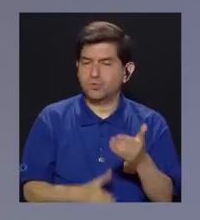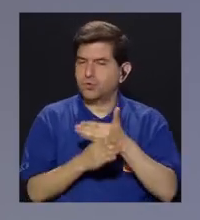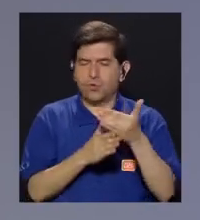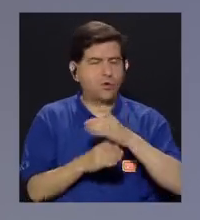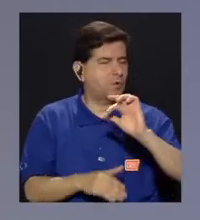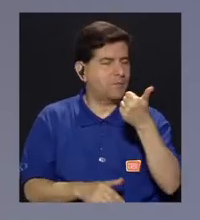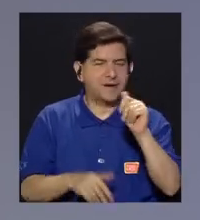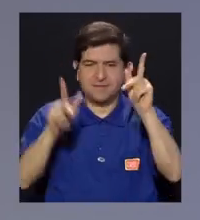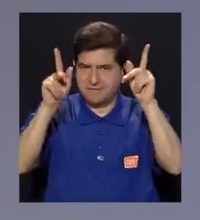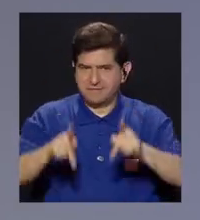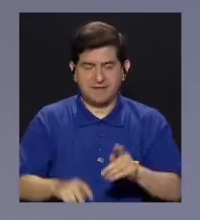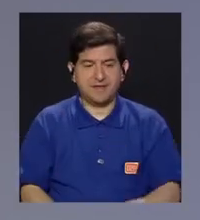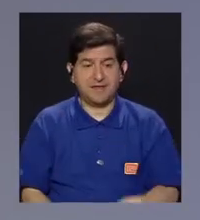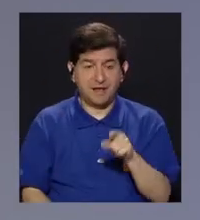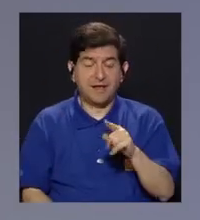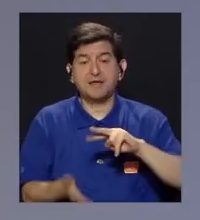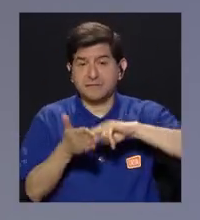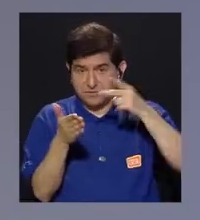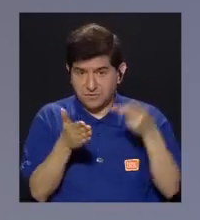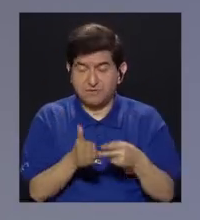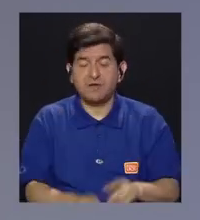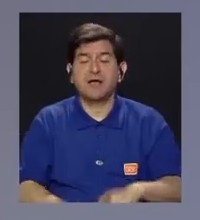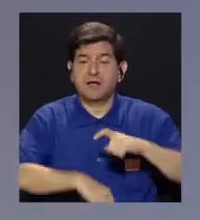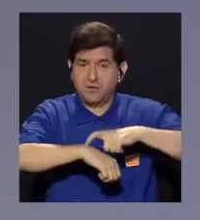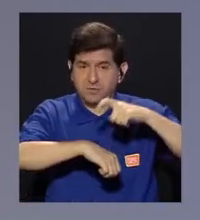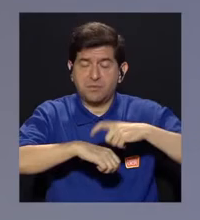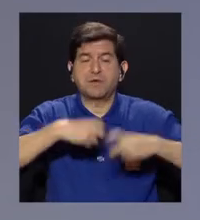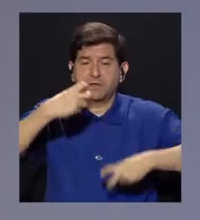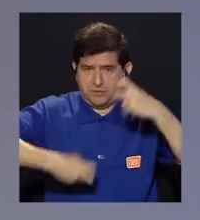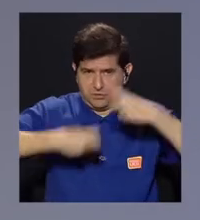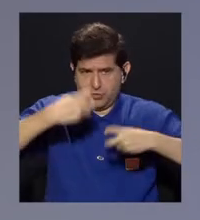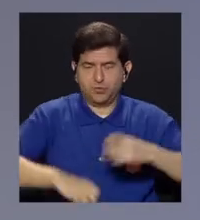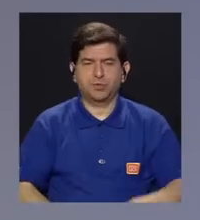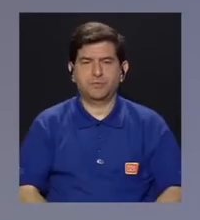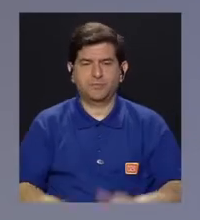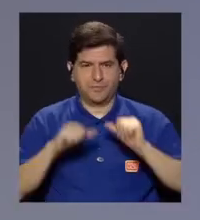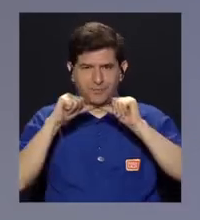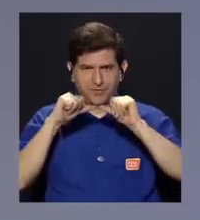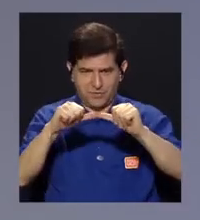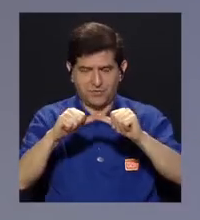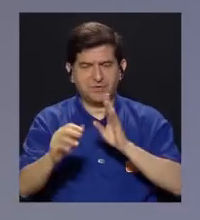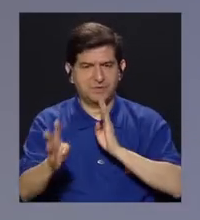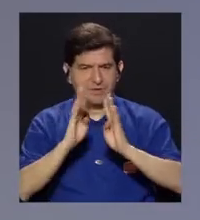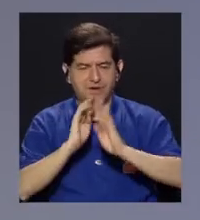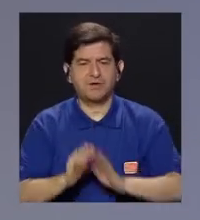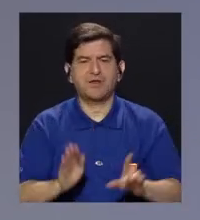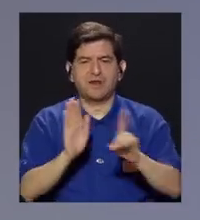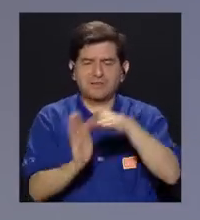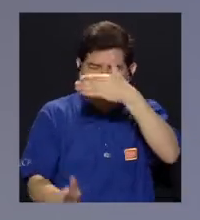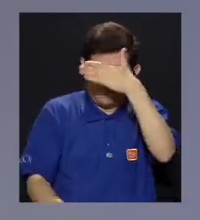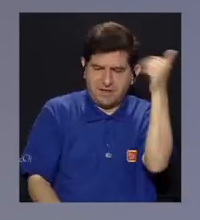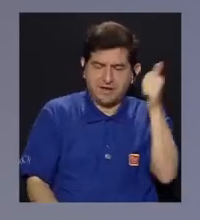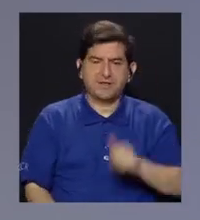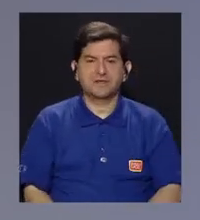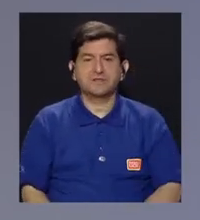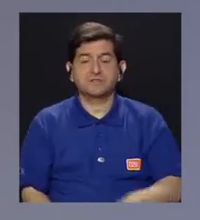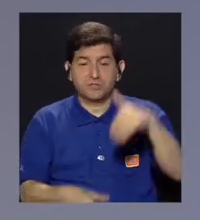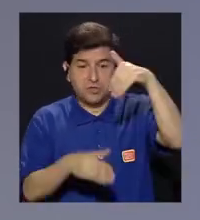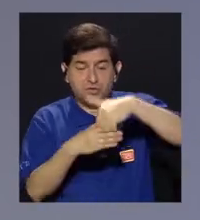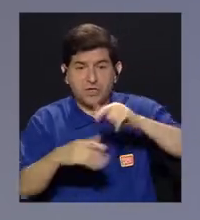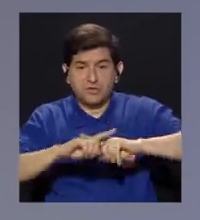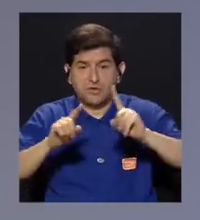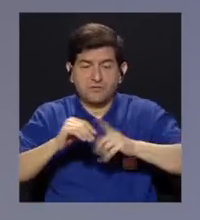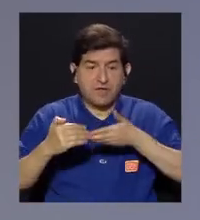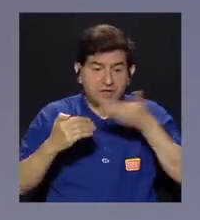que lo comparta con otras personas eso podría incurrir en un momento determinado en un delito seguimos hablando del derecho al olvido en el marco de una